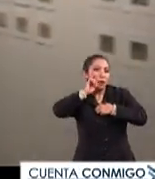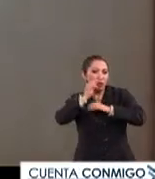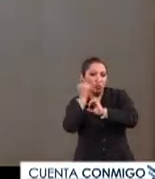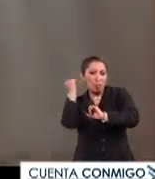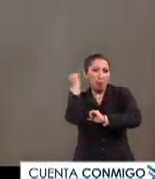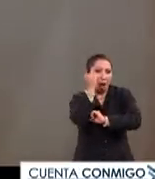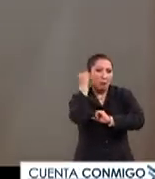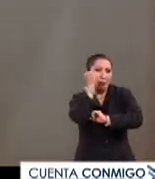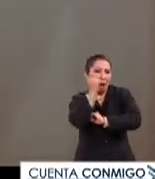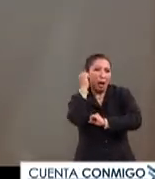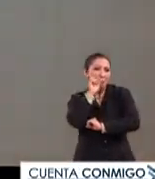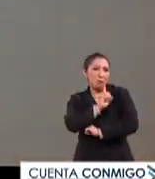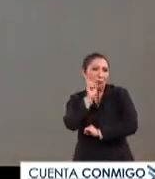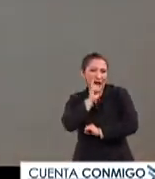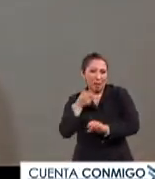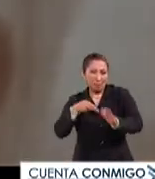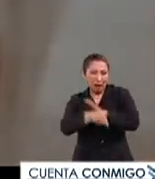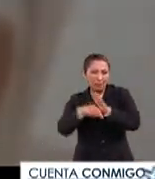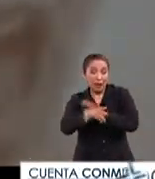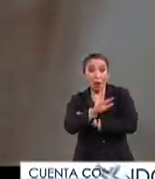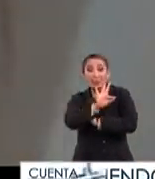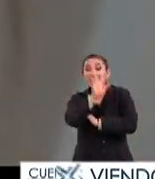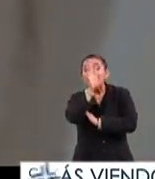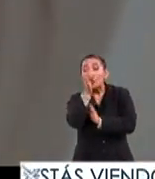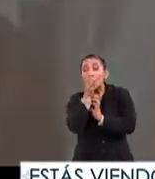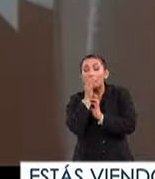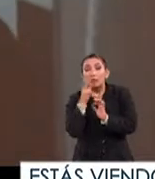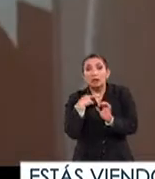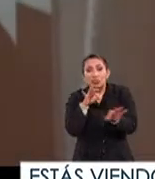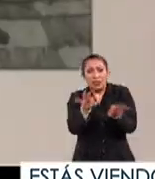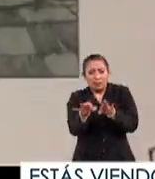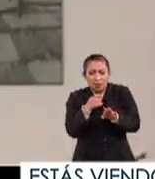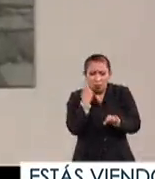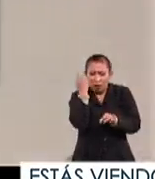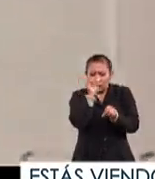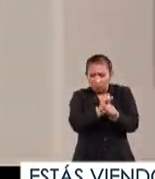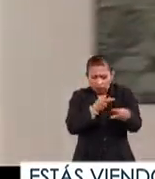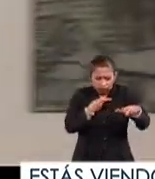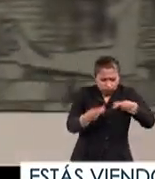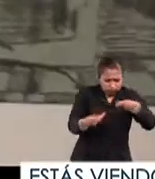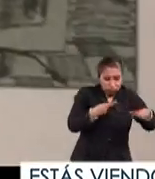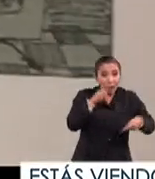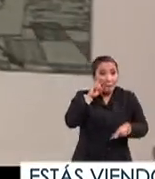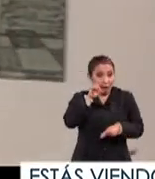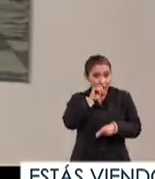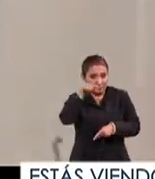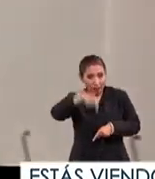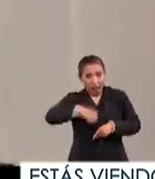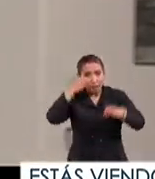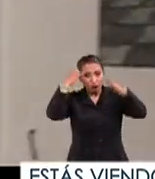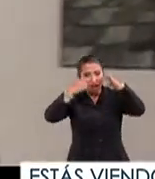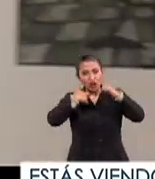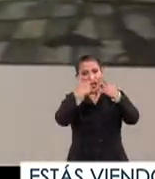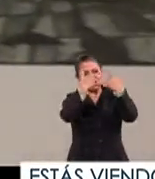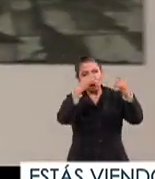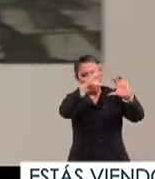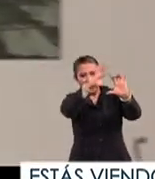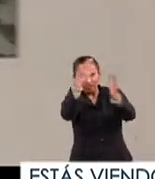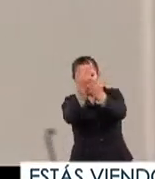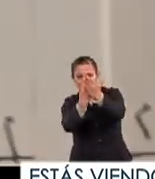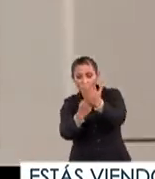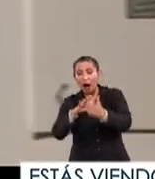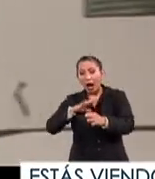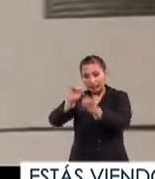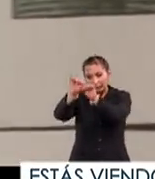ducha de Psicosis. Que es una locura, ¿No? dice, dura 45 segundos y fue un trabajo Sí. de una semana, ¿no? Y lo pueden ver aquí también en la exposición, hay una